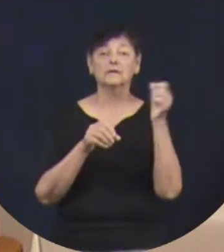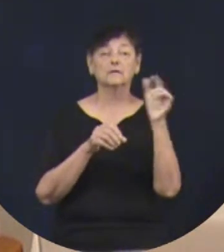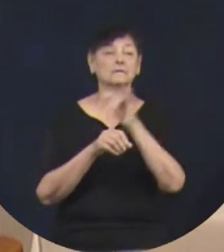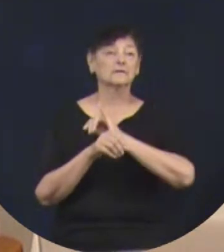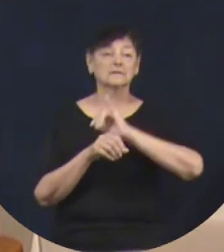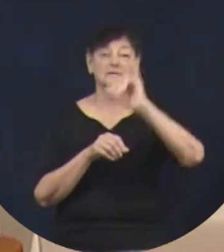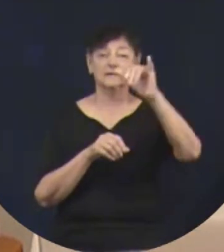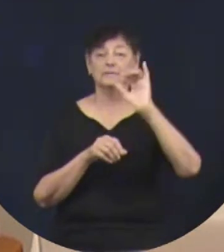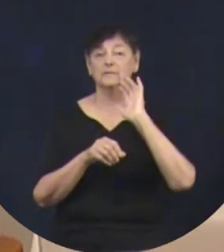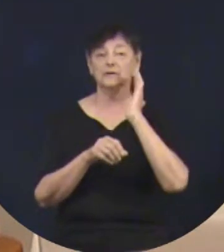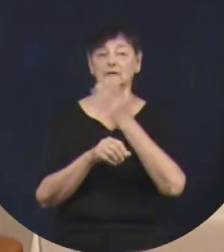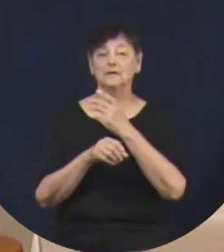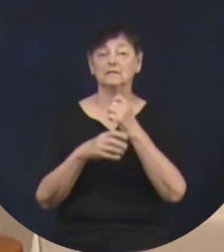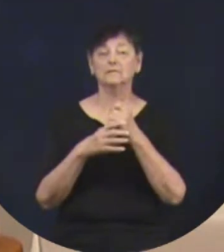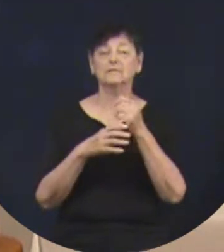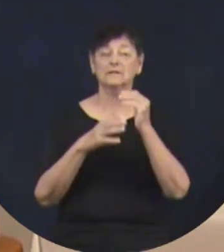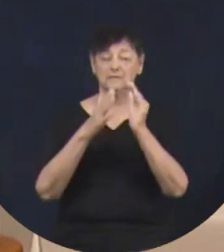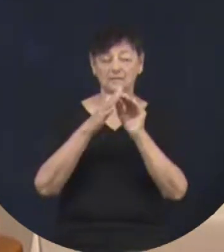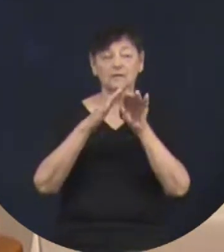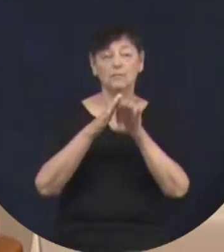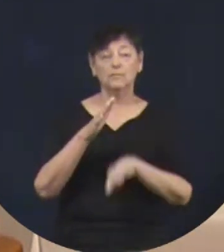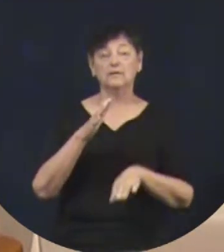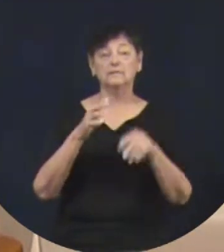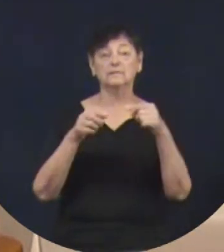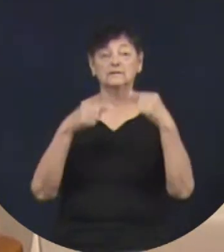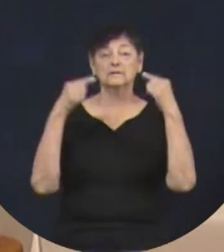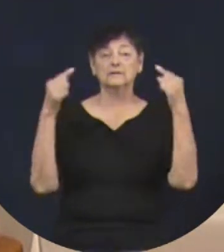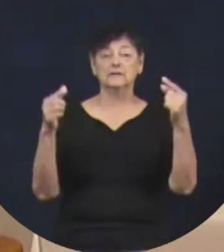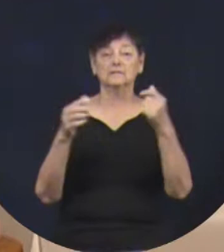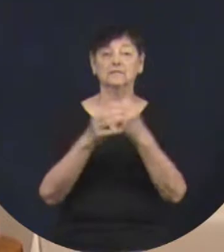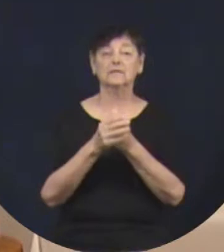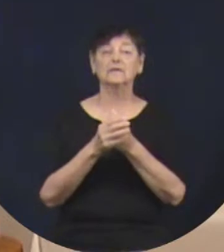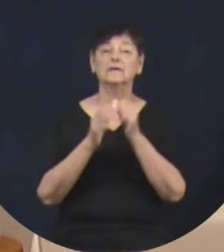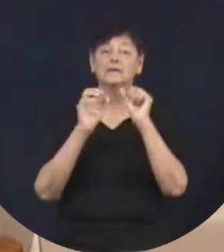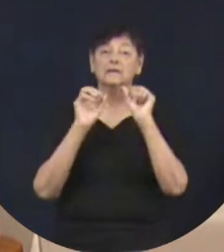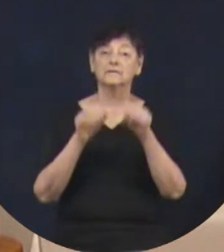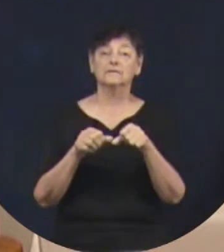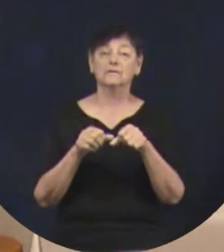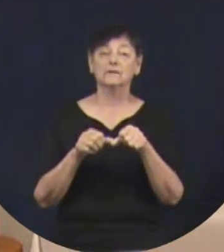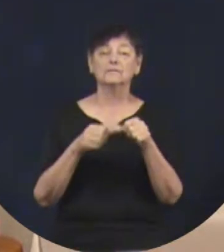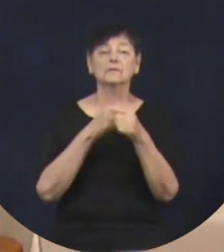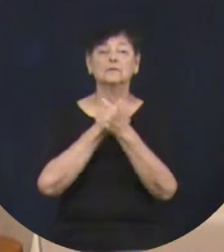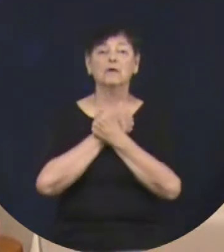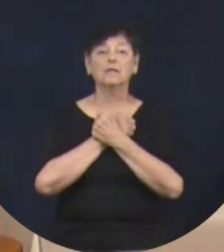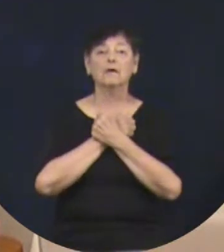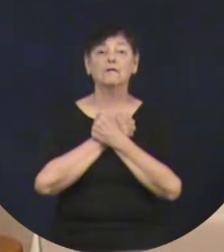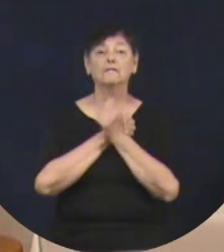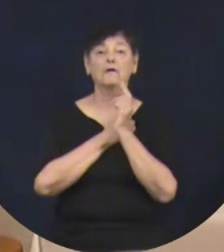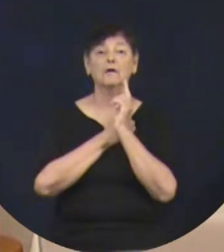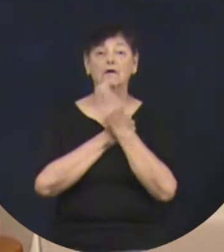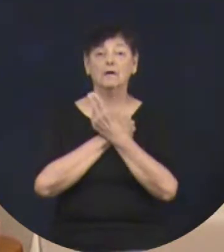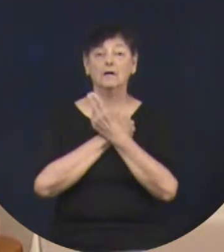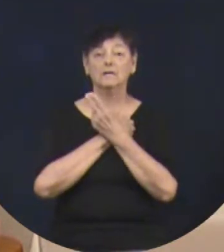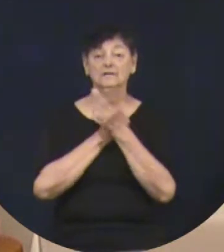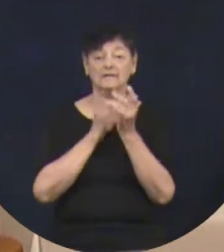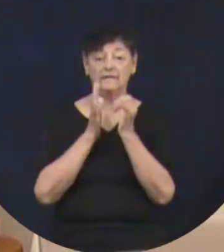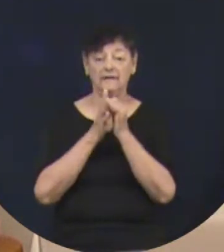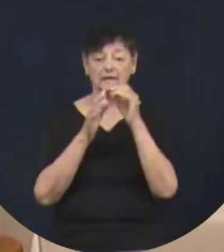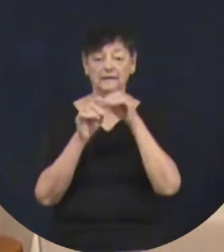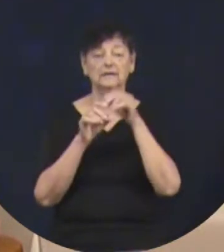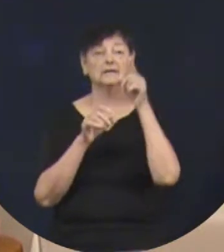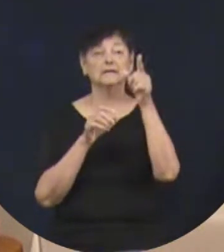semejante a nosotros, menos en el pecado, para poder así amar en nosotros lo que en